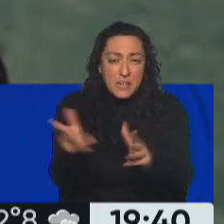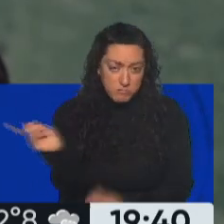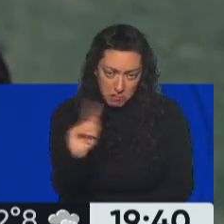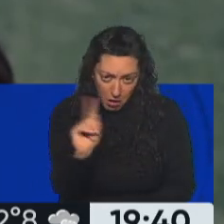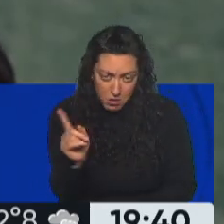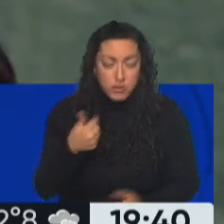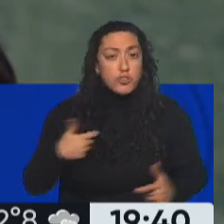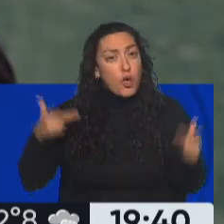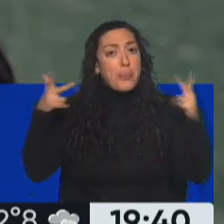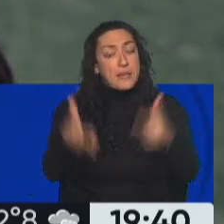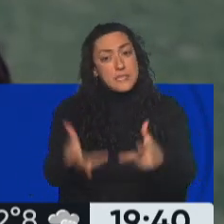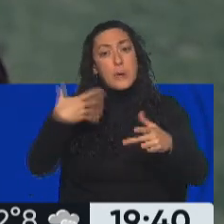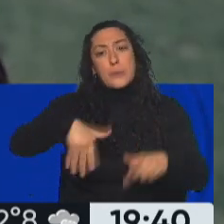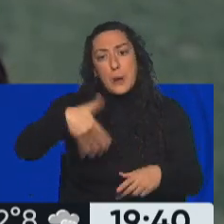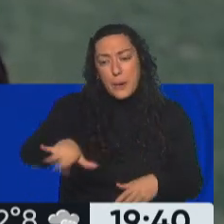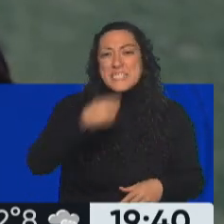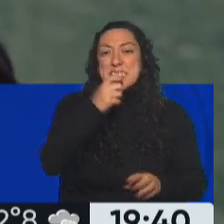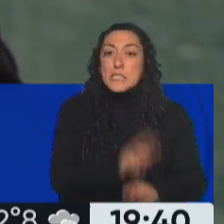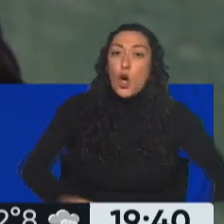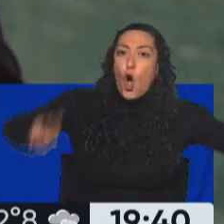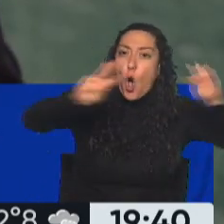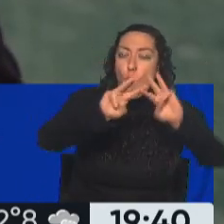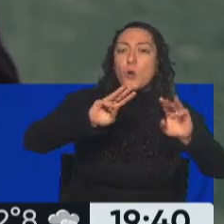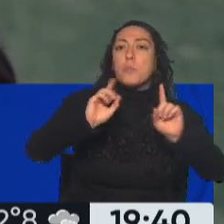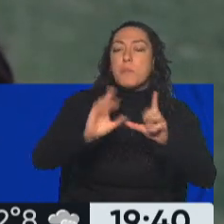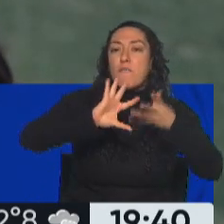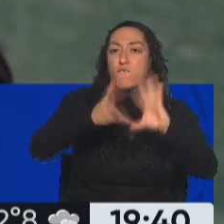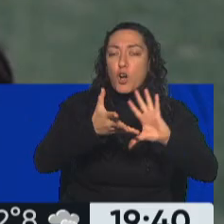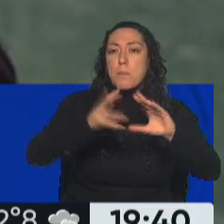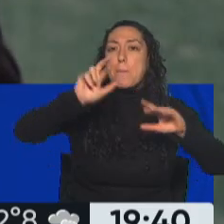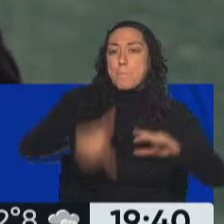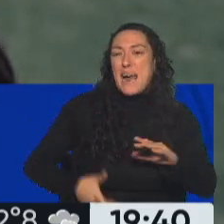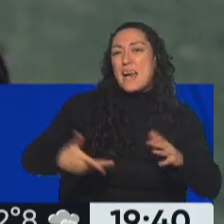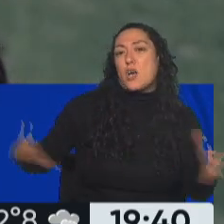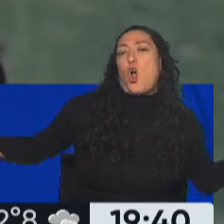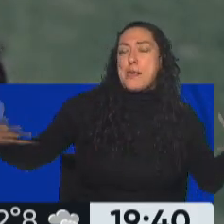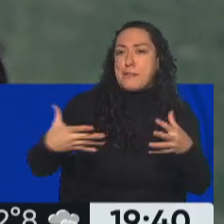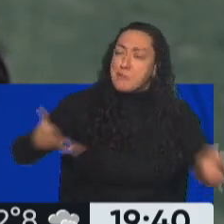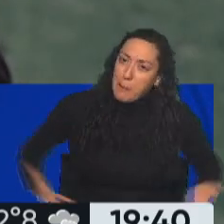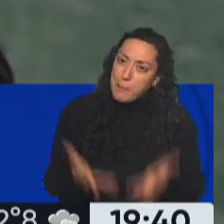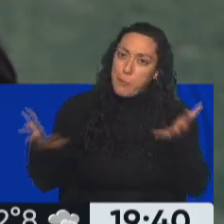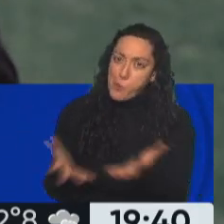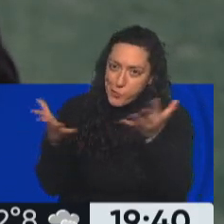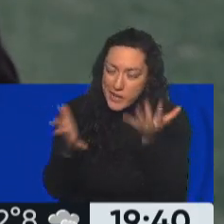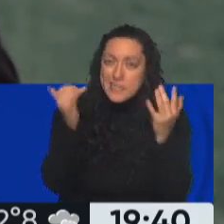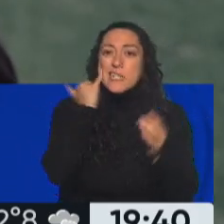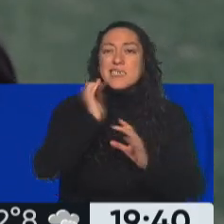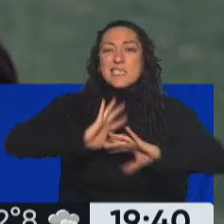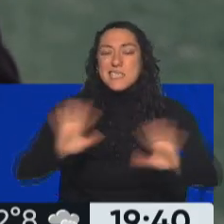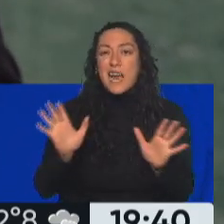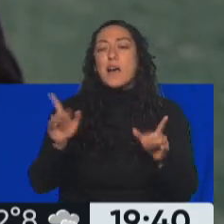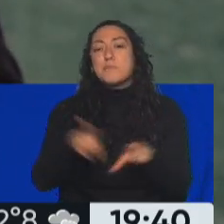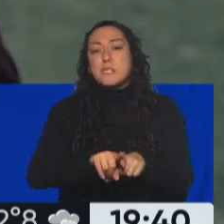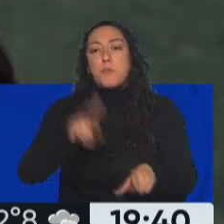un lado, lo que va a ocurrir si las Naciones Unidas continúan promoviendo las políticas colectivistas que vienen promoviendo bajo el mandato de la